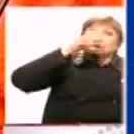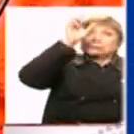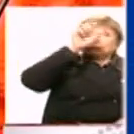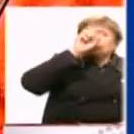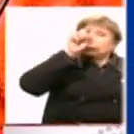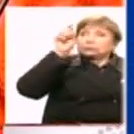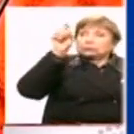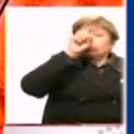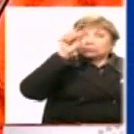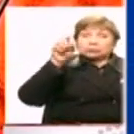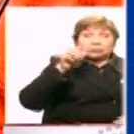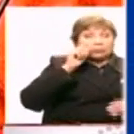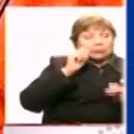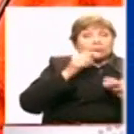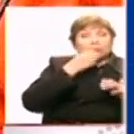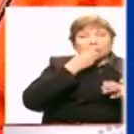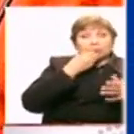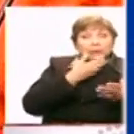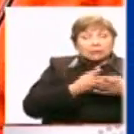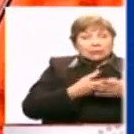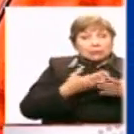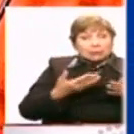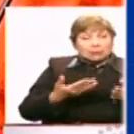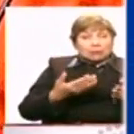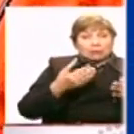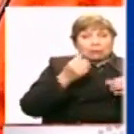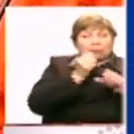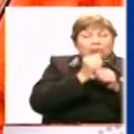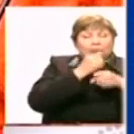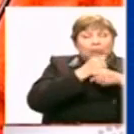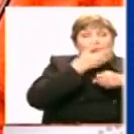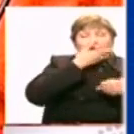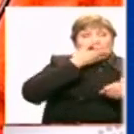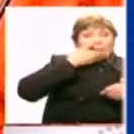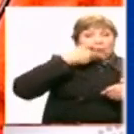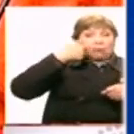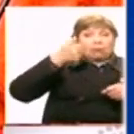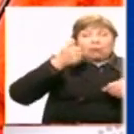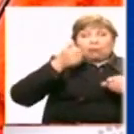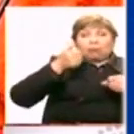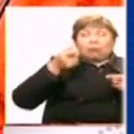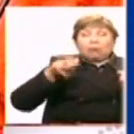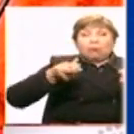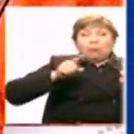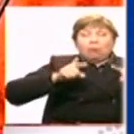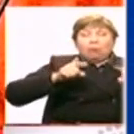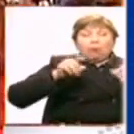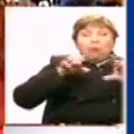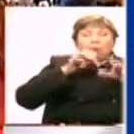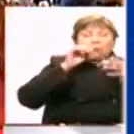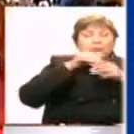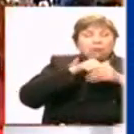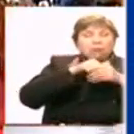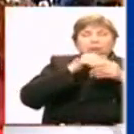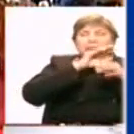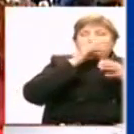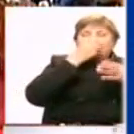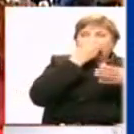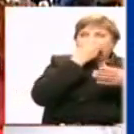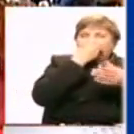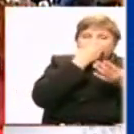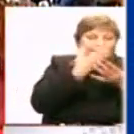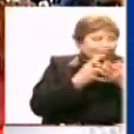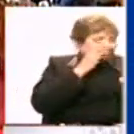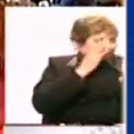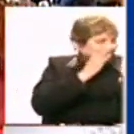organización política, pero nada está por encima de mi región ni del país. Ahora, el país está primero. Y la discusión